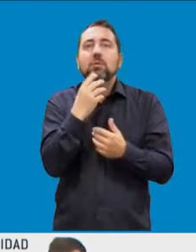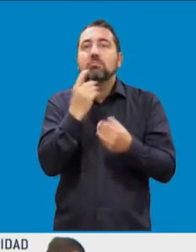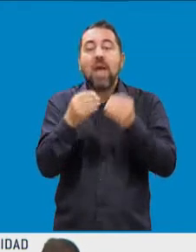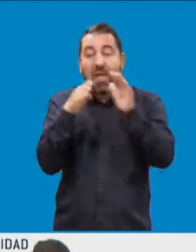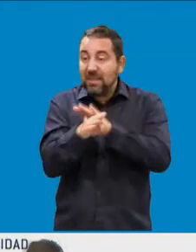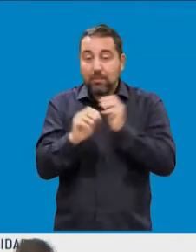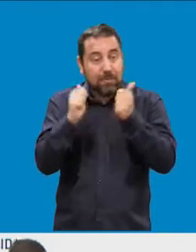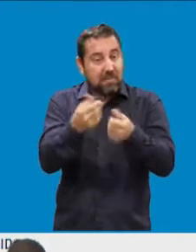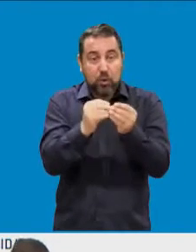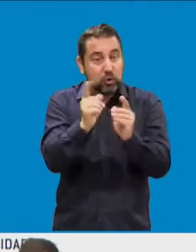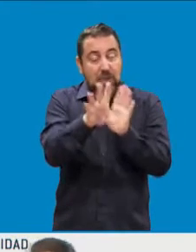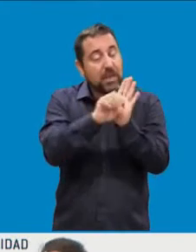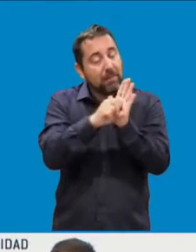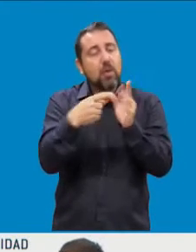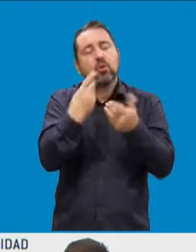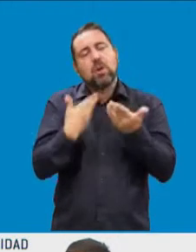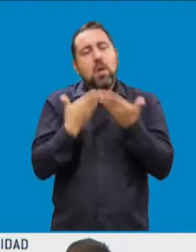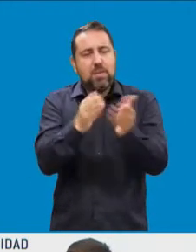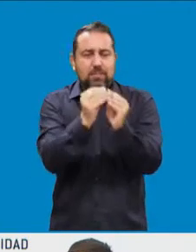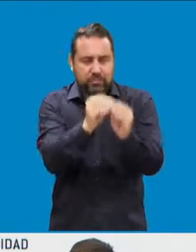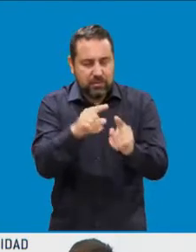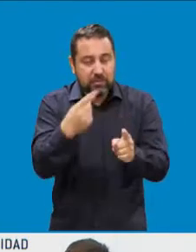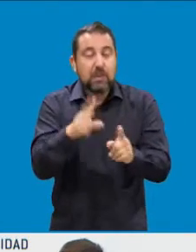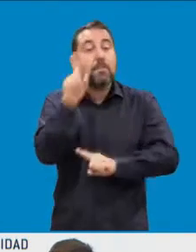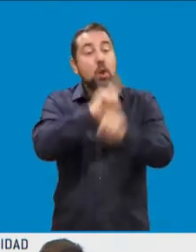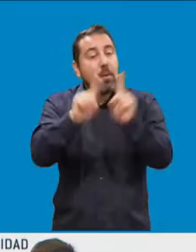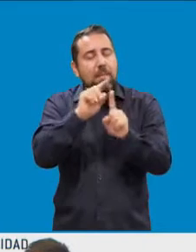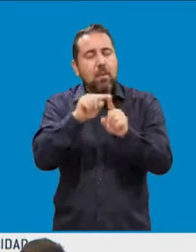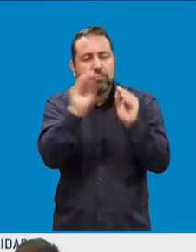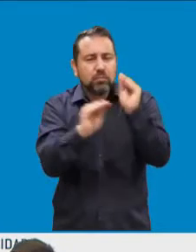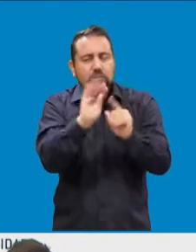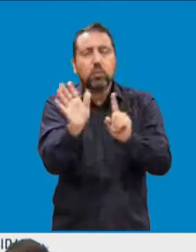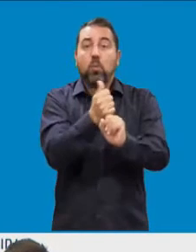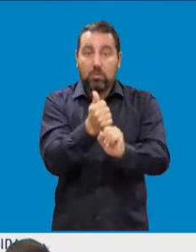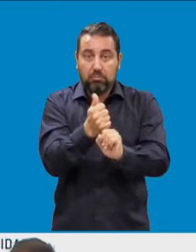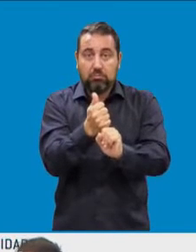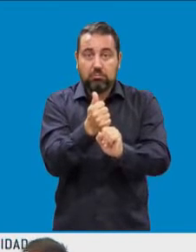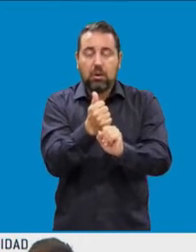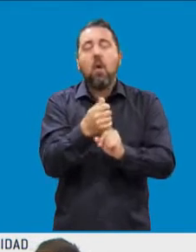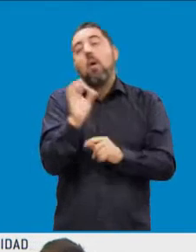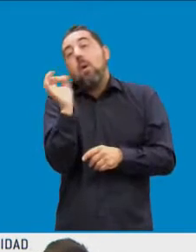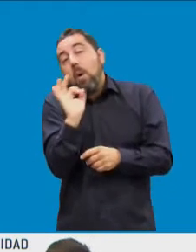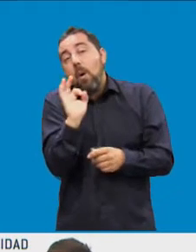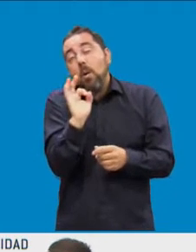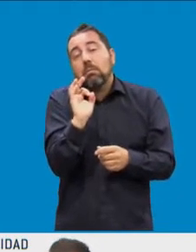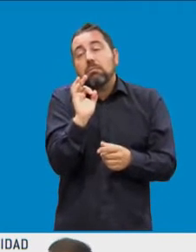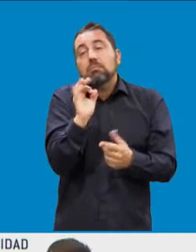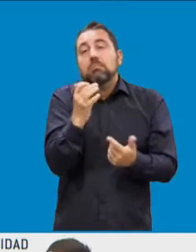en un principio cuando no se ha desarrollado primeramente accesible desde el principio. El objetivo para ello es subsanar el problema